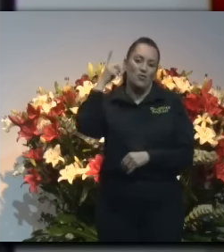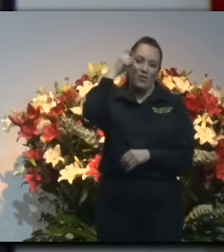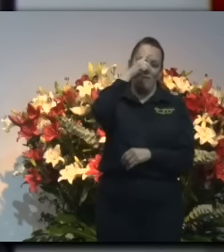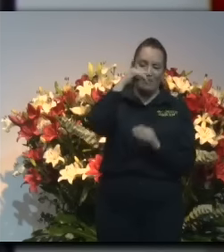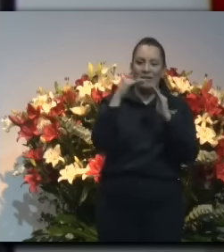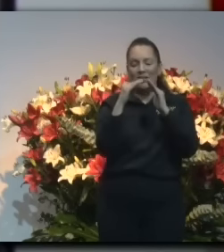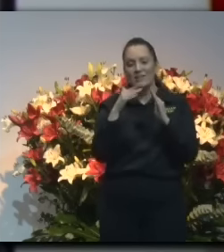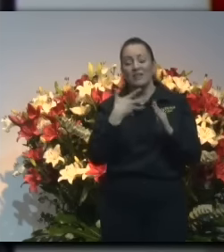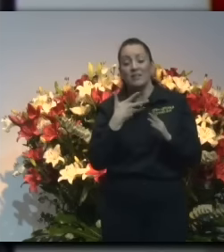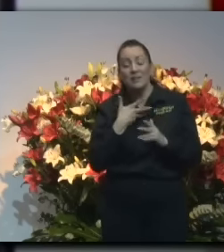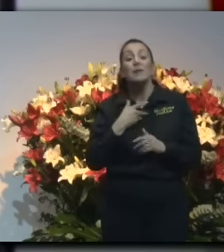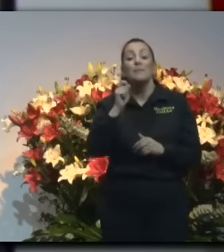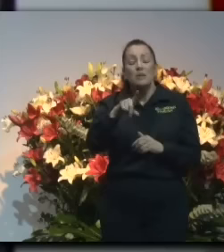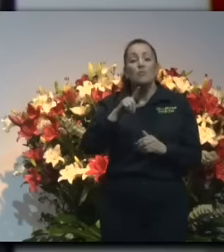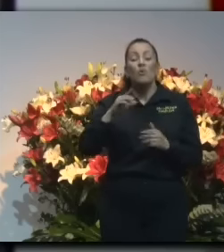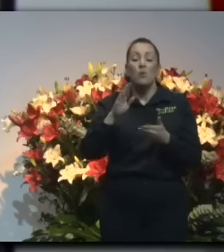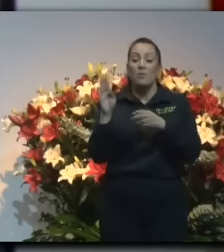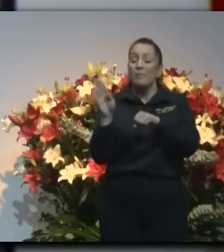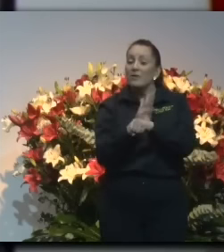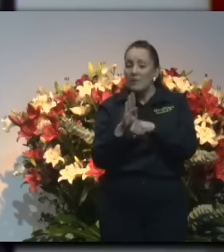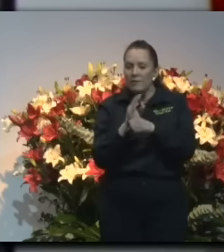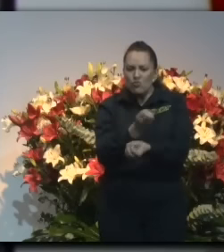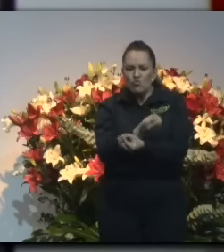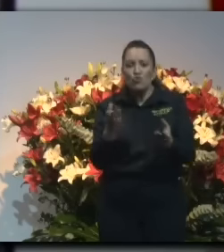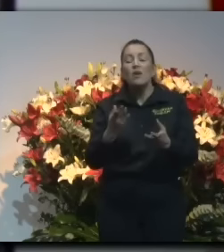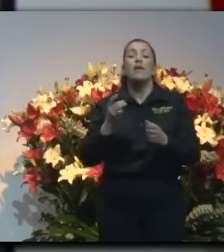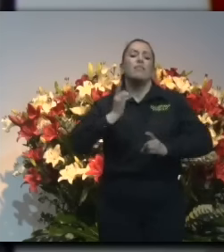para arte, para deportes,